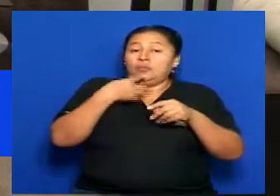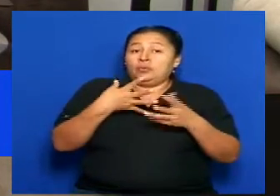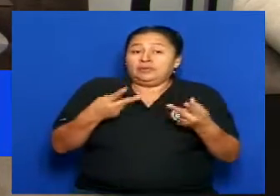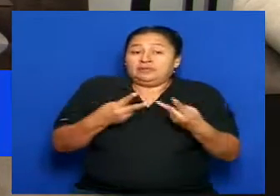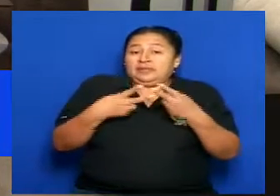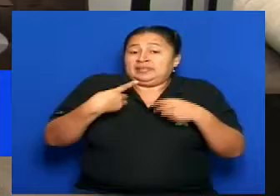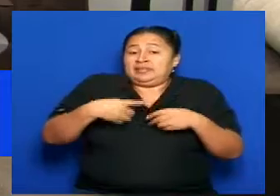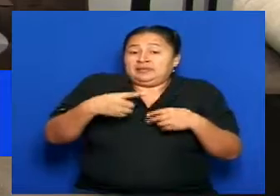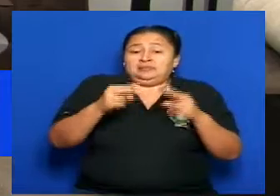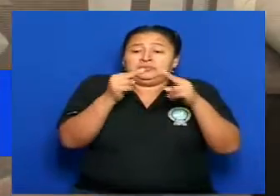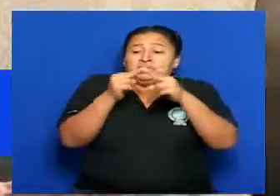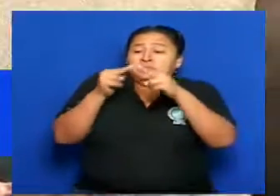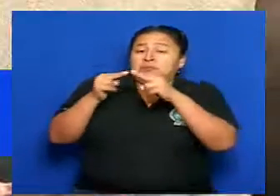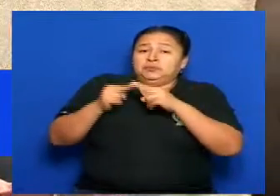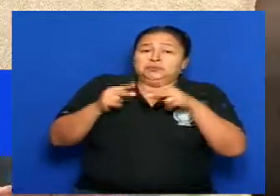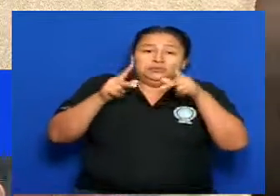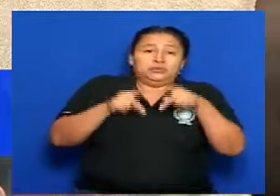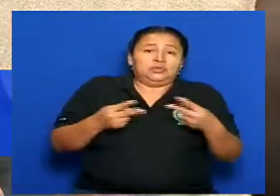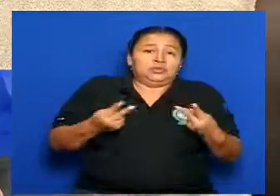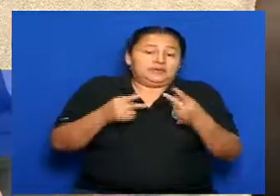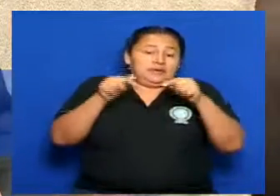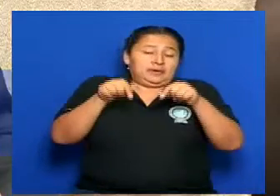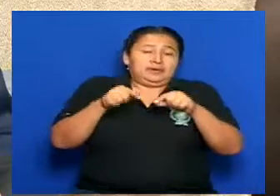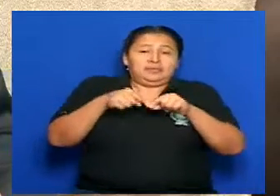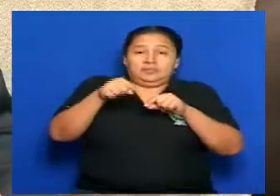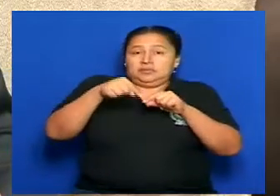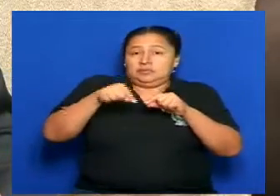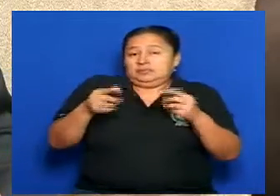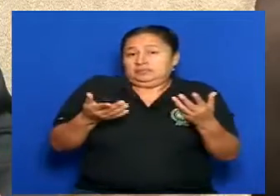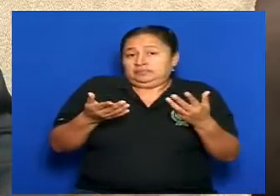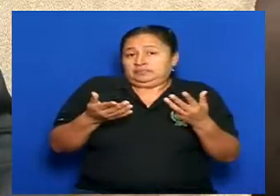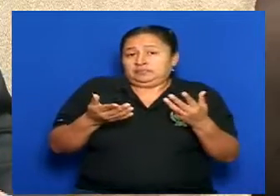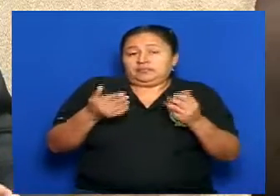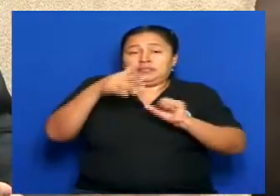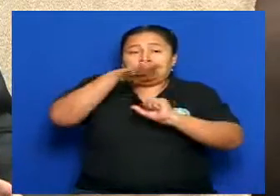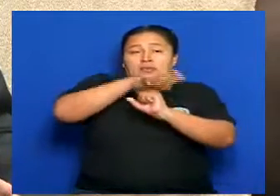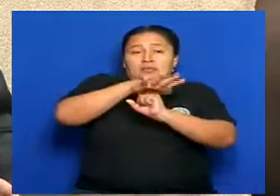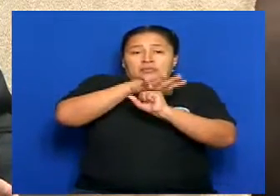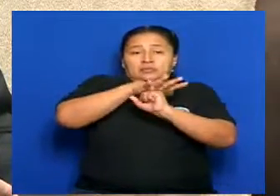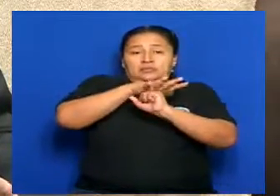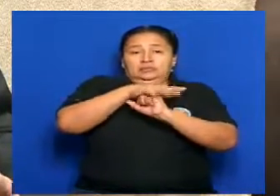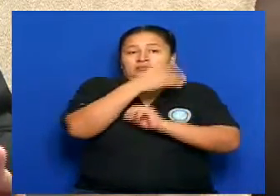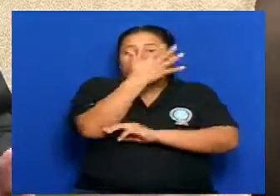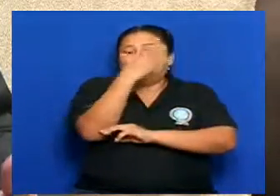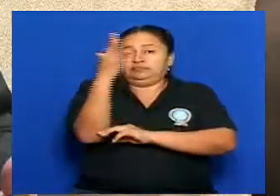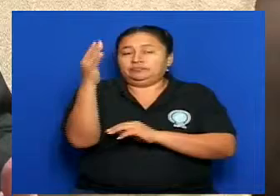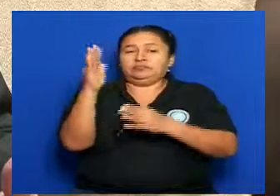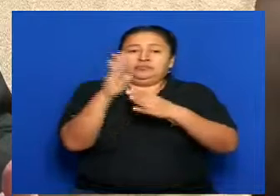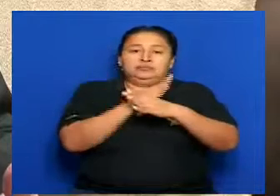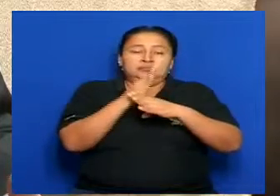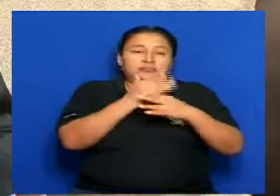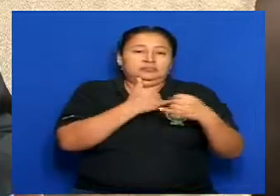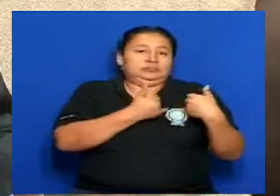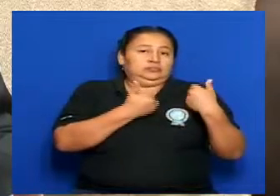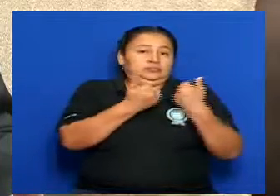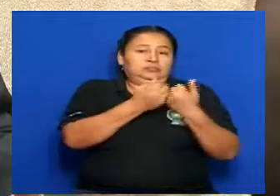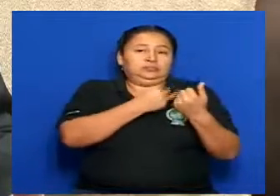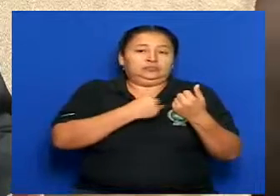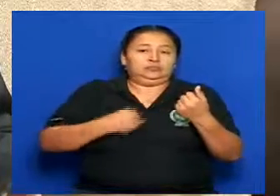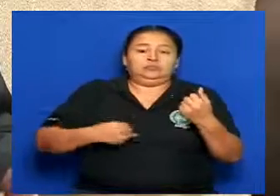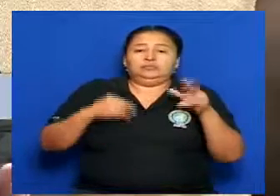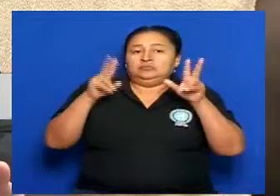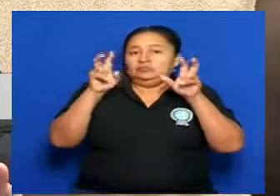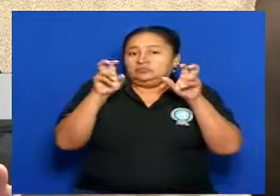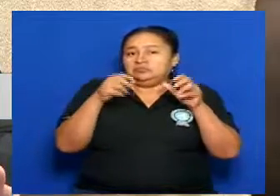a día con los pobladores de cada municipio y la comisión del medio ambiente las instituciones rectoras del sector agropecuario